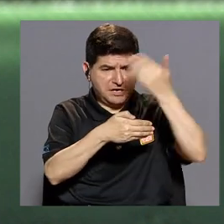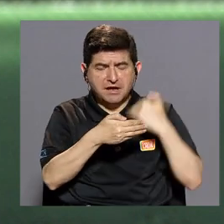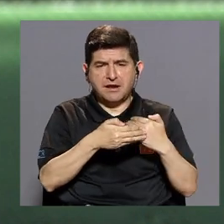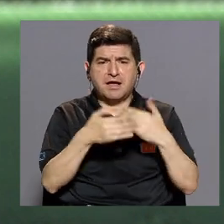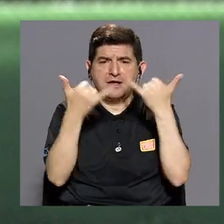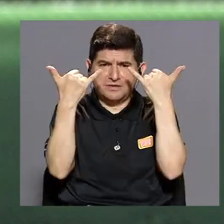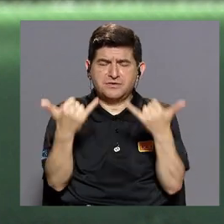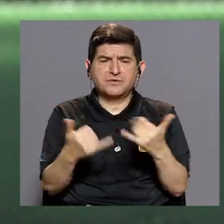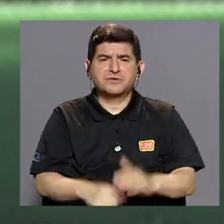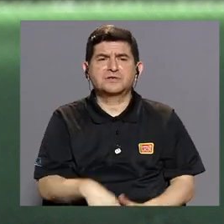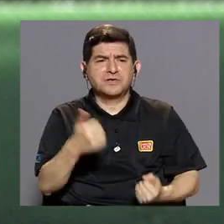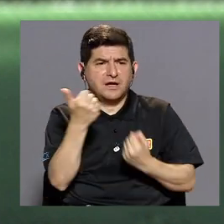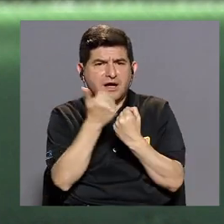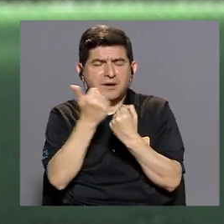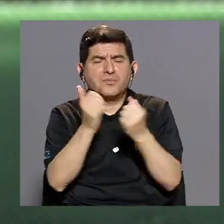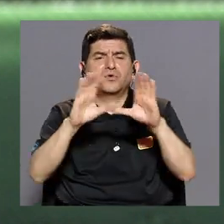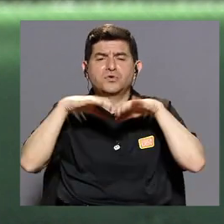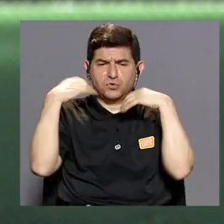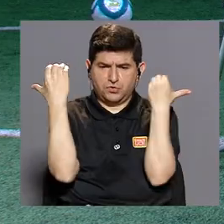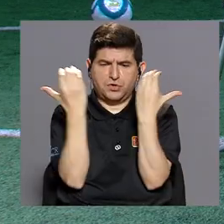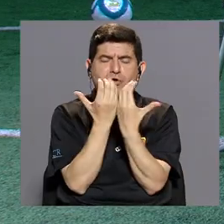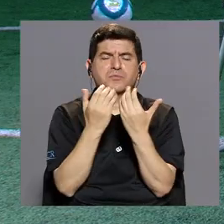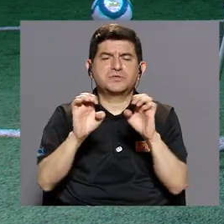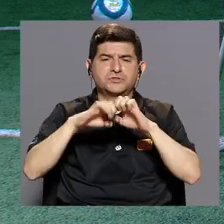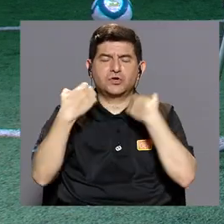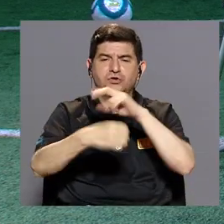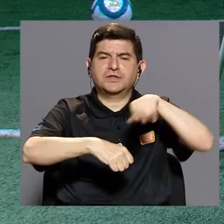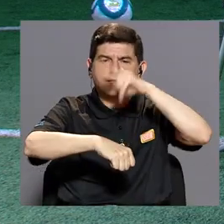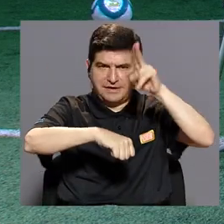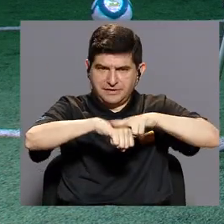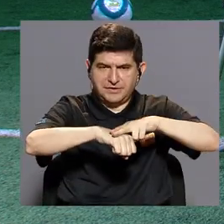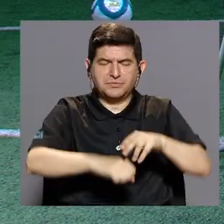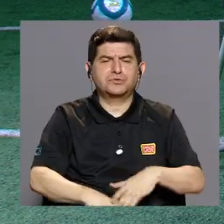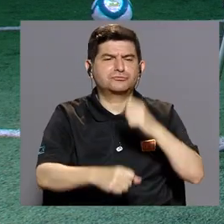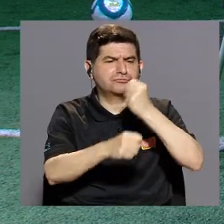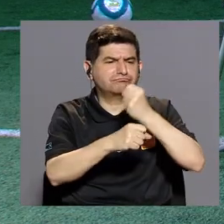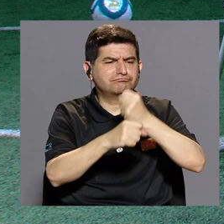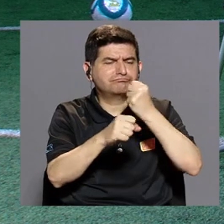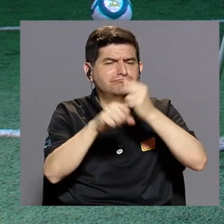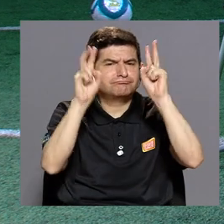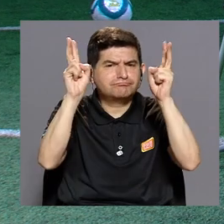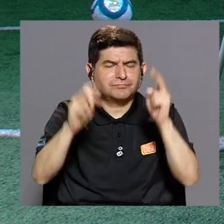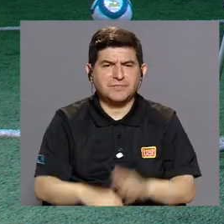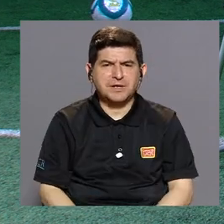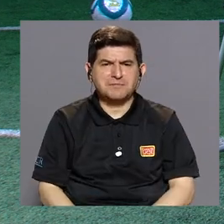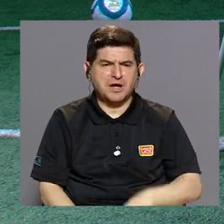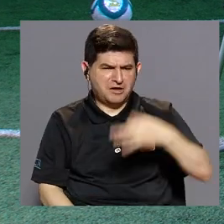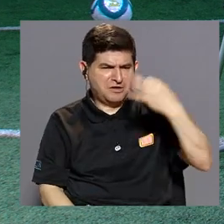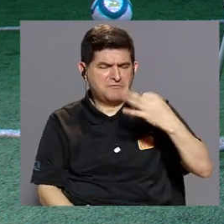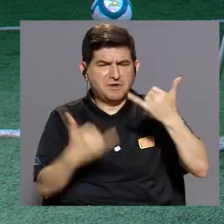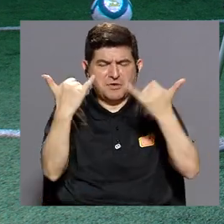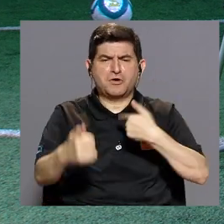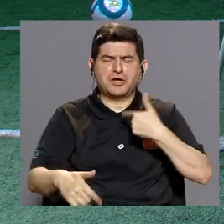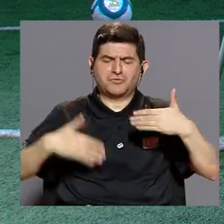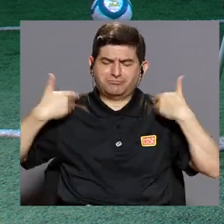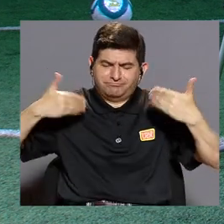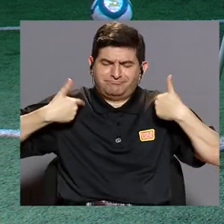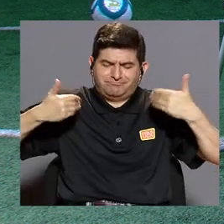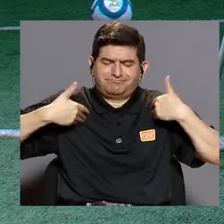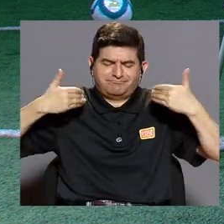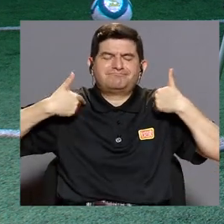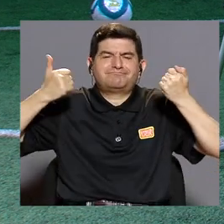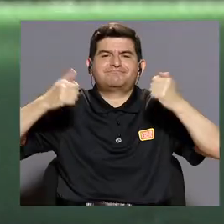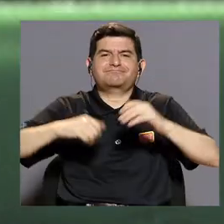venido con el apoyo de la comisión de selecciones, pues... trabajando sobre esto y hemos logrado consolidar. Yo en este momento me siento muy